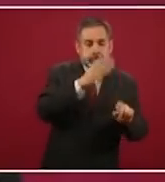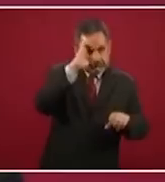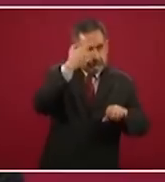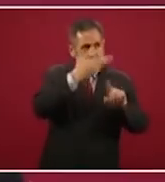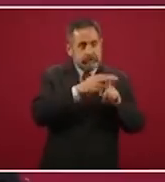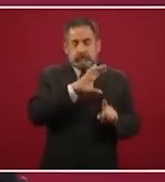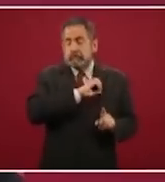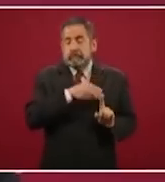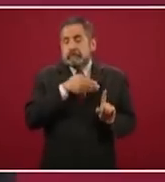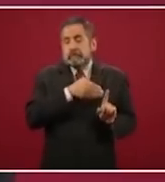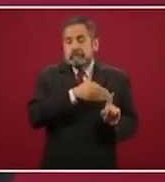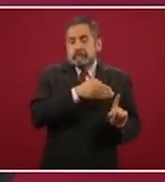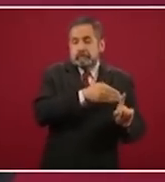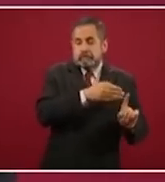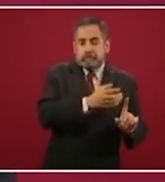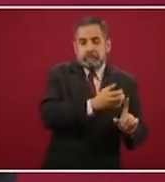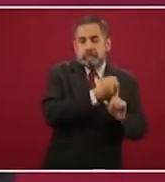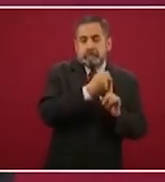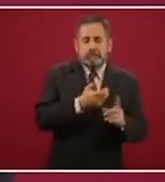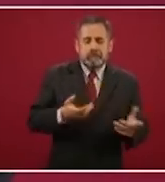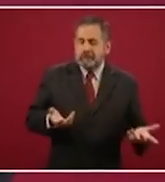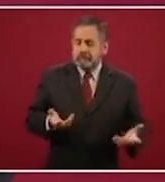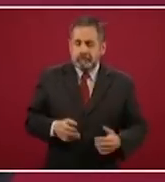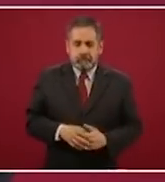extranjera favorita.